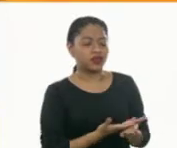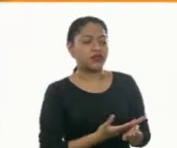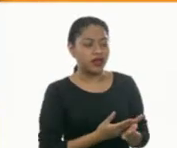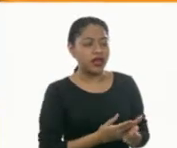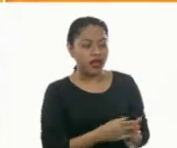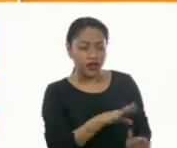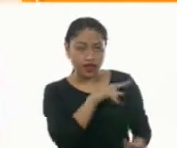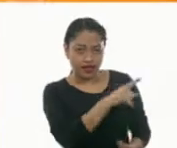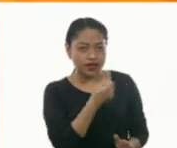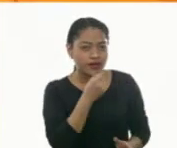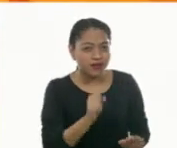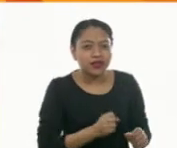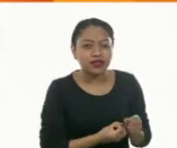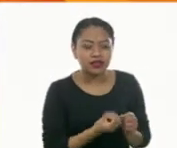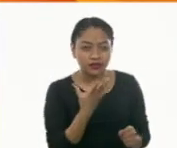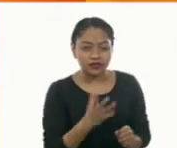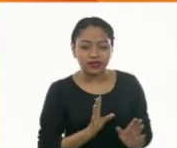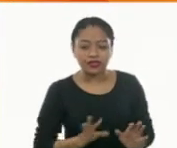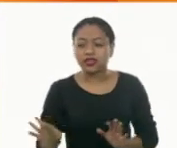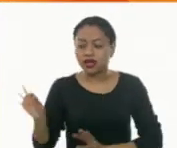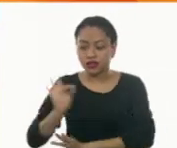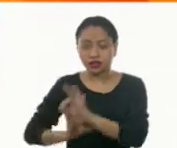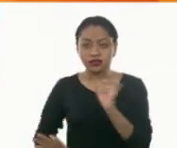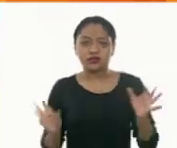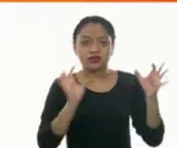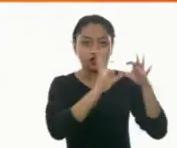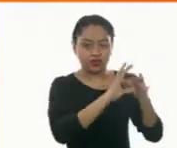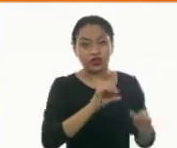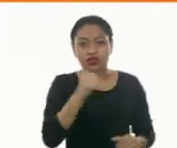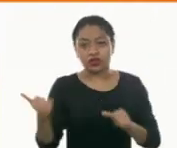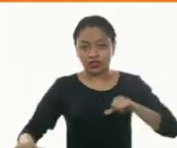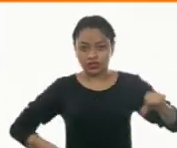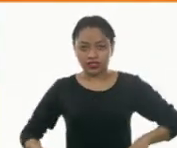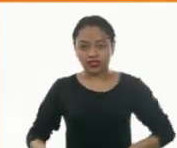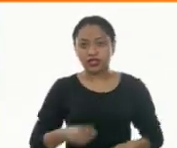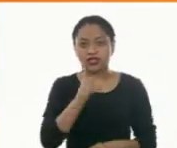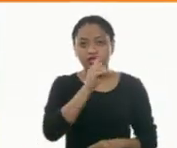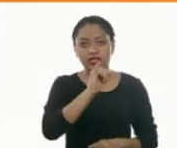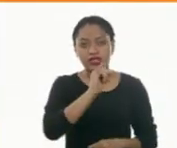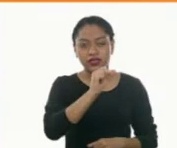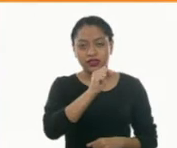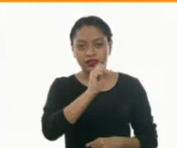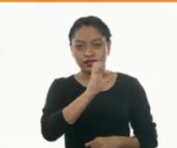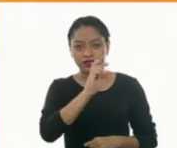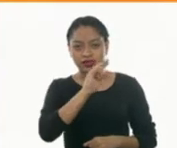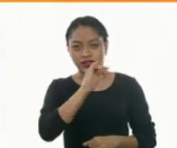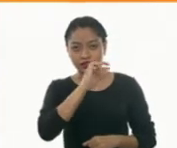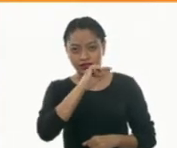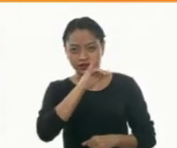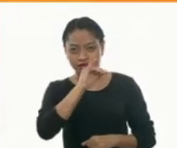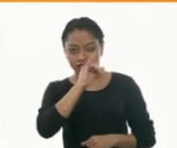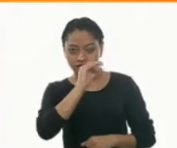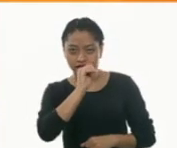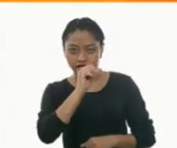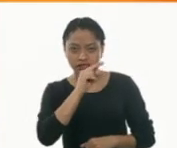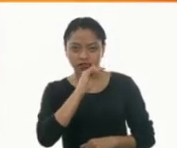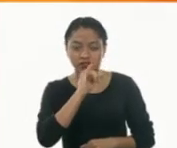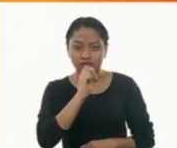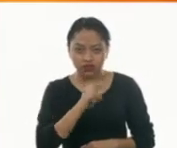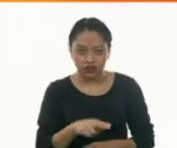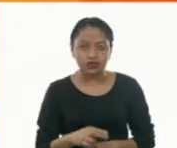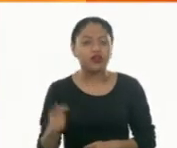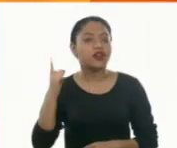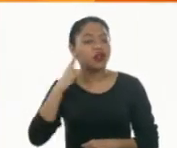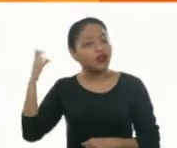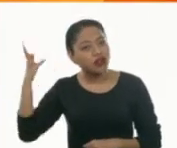chicos, y también actividades de discriminación, tanto auditiva como visual, que les lleven poco